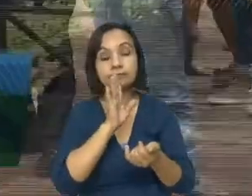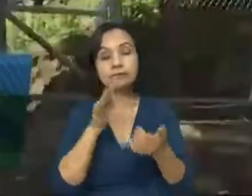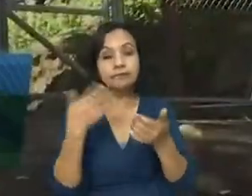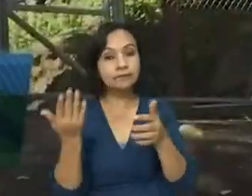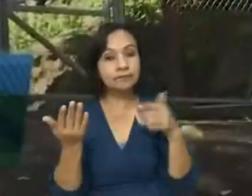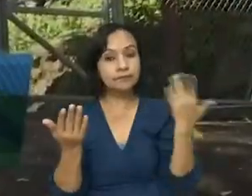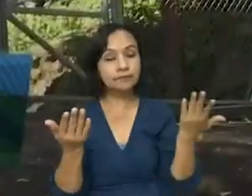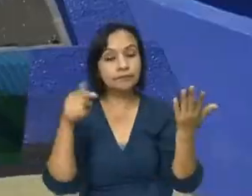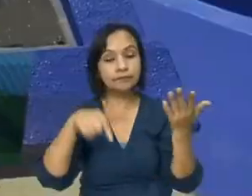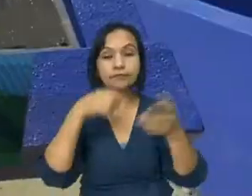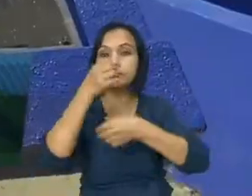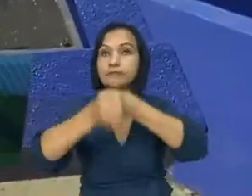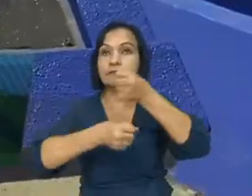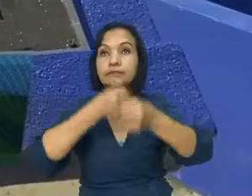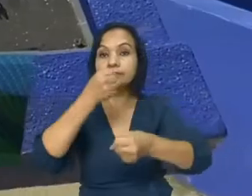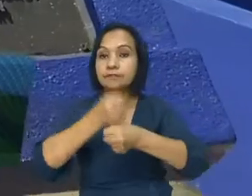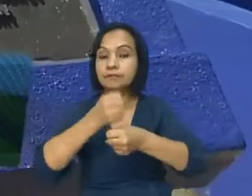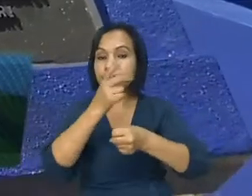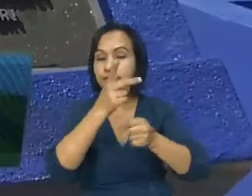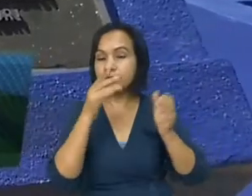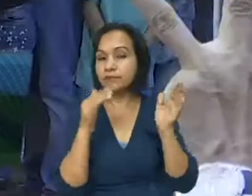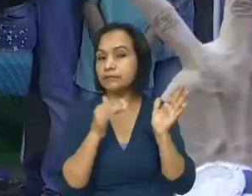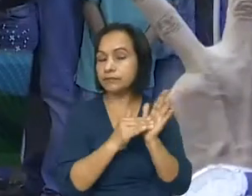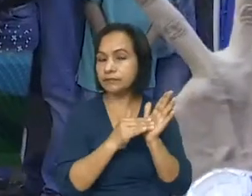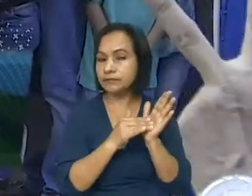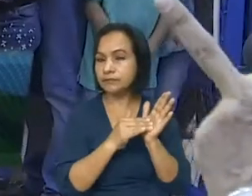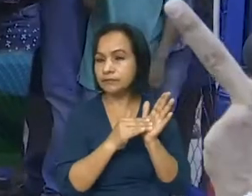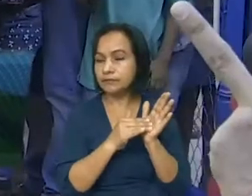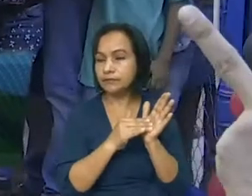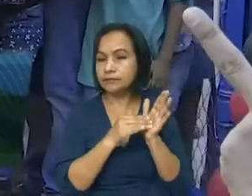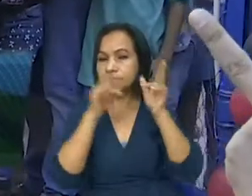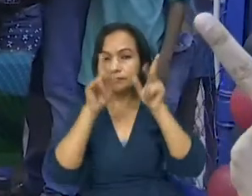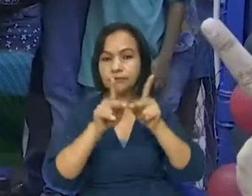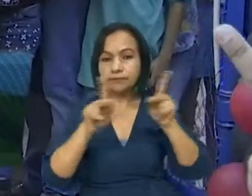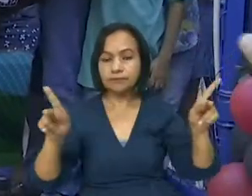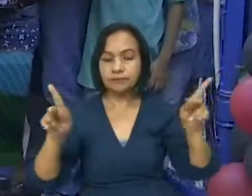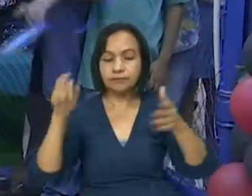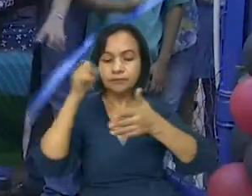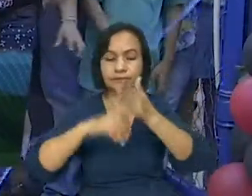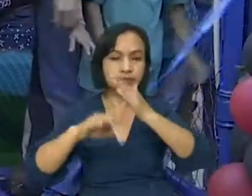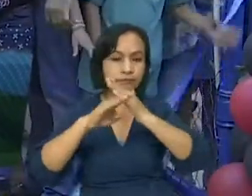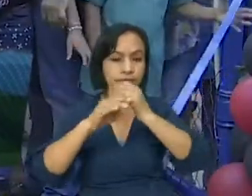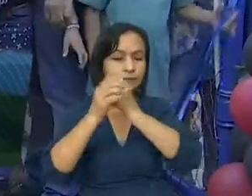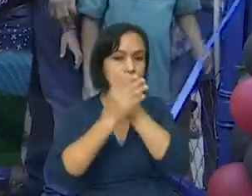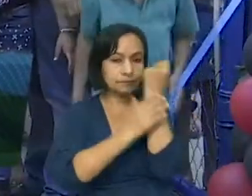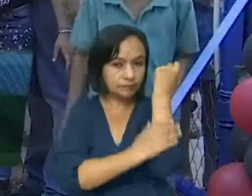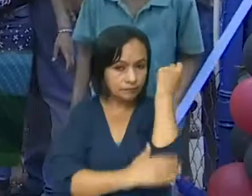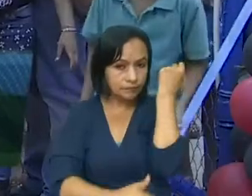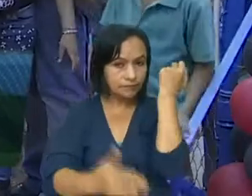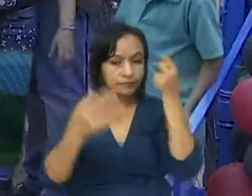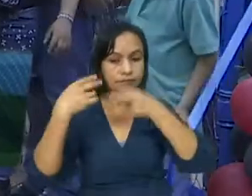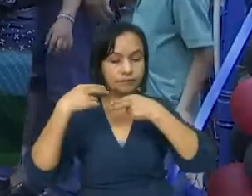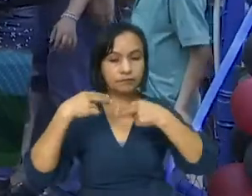que para este año, es decir, en el 2000, en el plan de lucha contra la pobreza para el desarrollo humano, nosotros tenemos